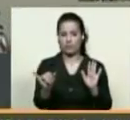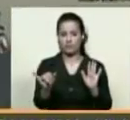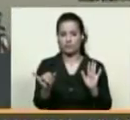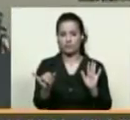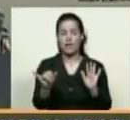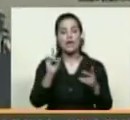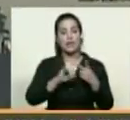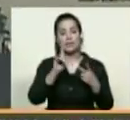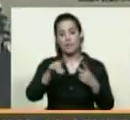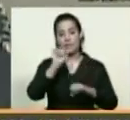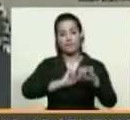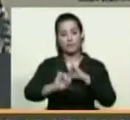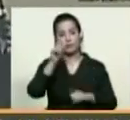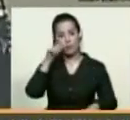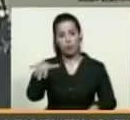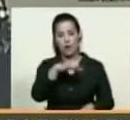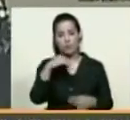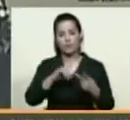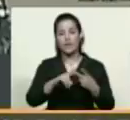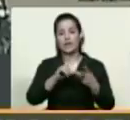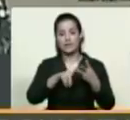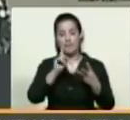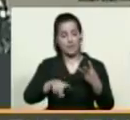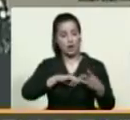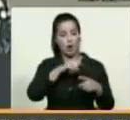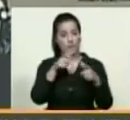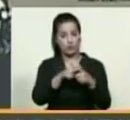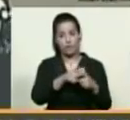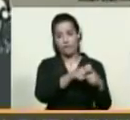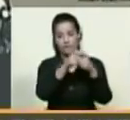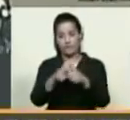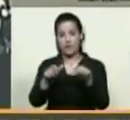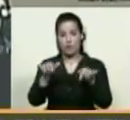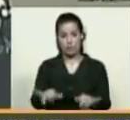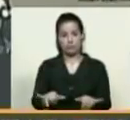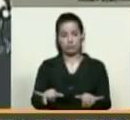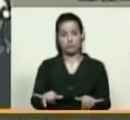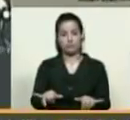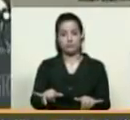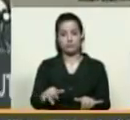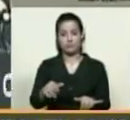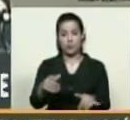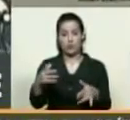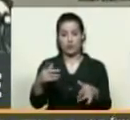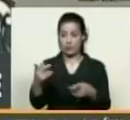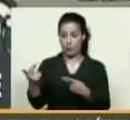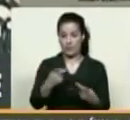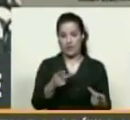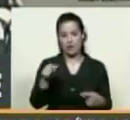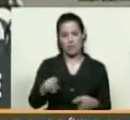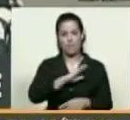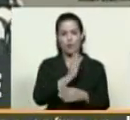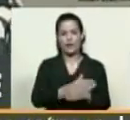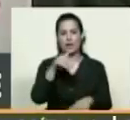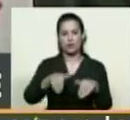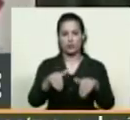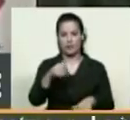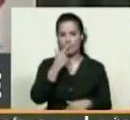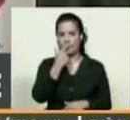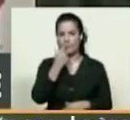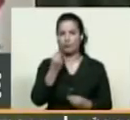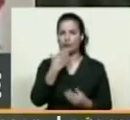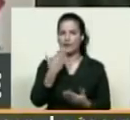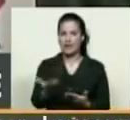al Defensor del Pueblo, a la Comisión que vino hoy con nuestra invitación al Poder Electoral.